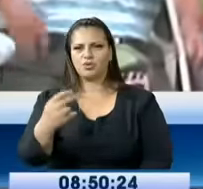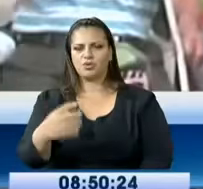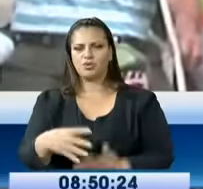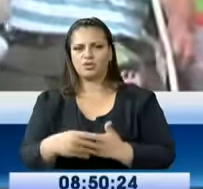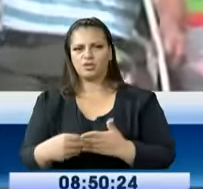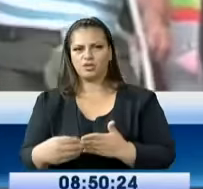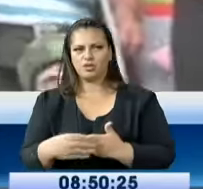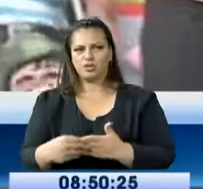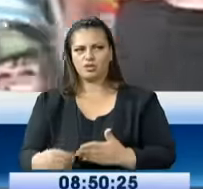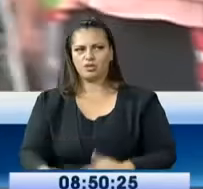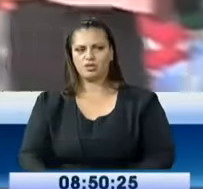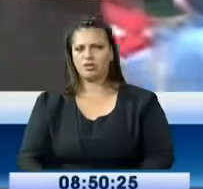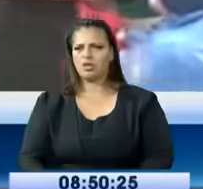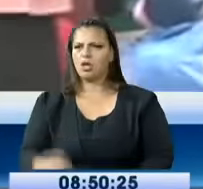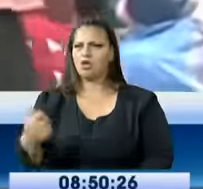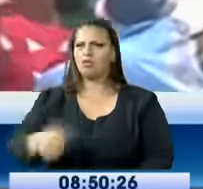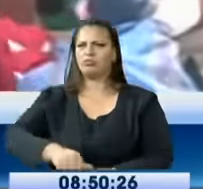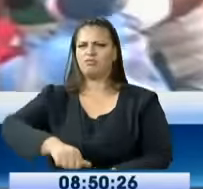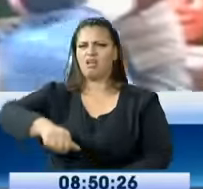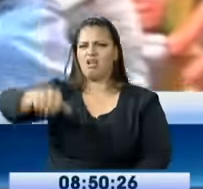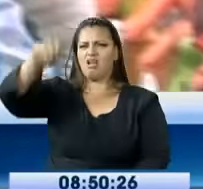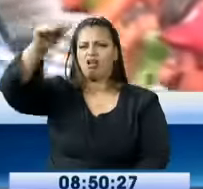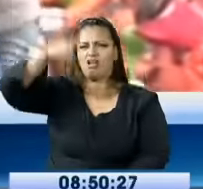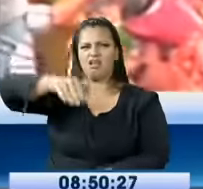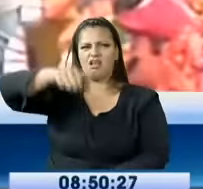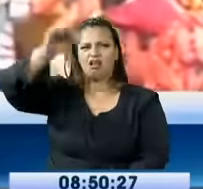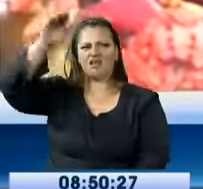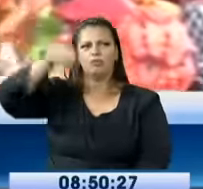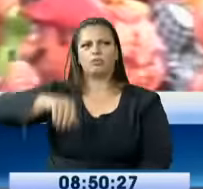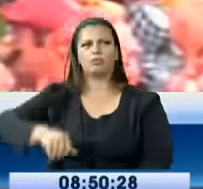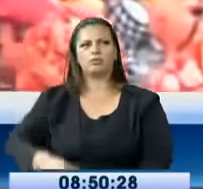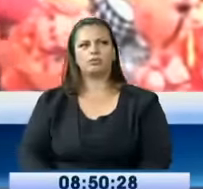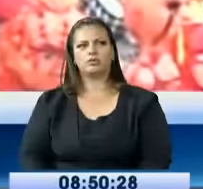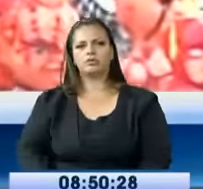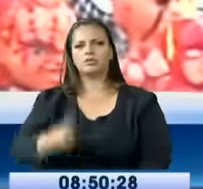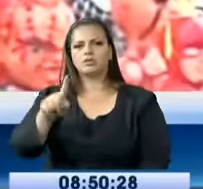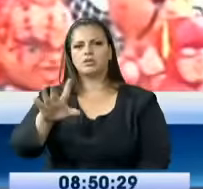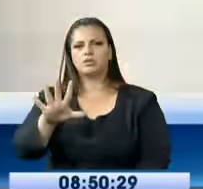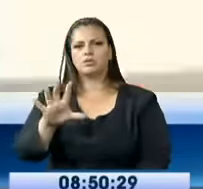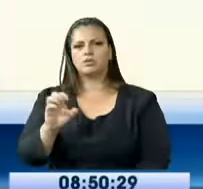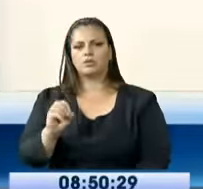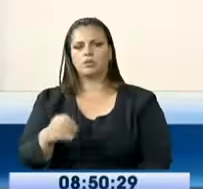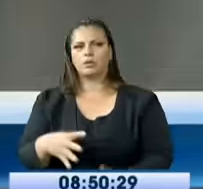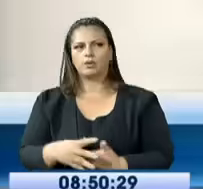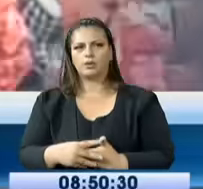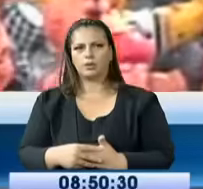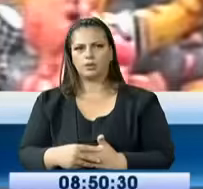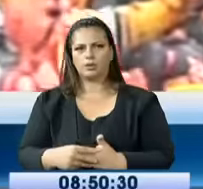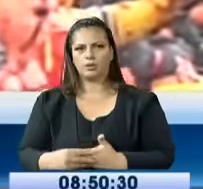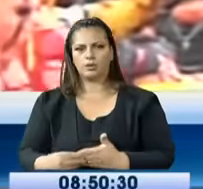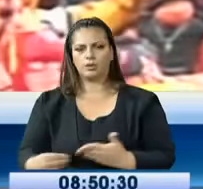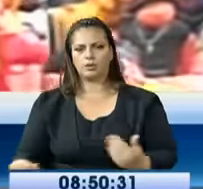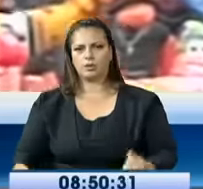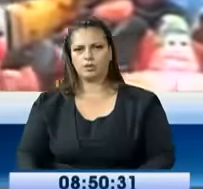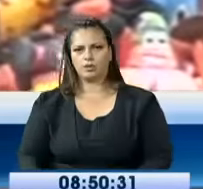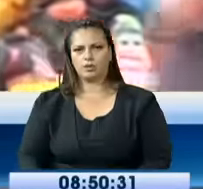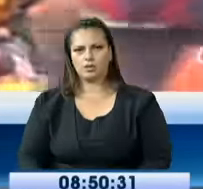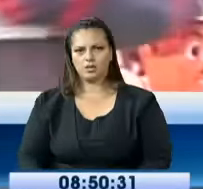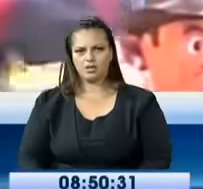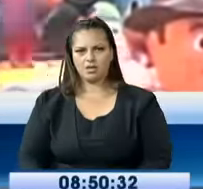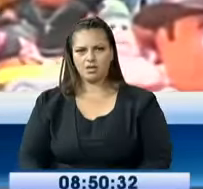los más grandecitos, a los monigotes. Los de ahí, ¿no? A ver, ¿cuál? 150 los grandes. No, sí, ¿y aquí ustedes? Ah, por ejemplo,